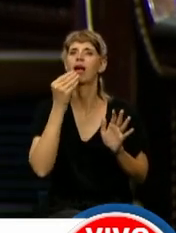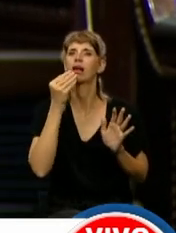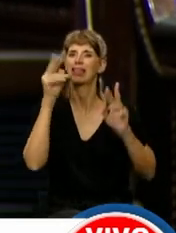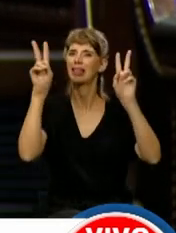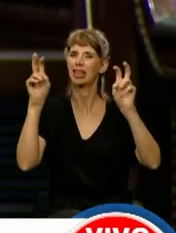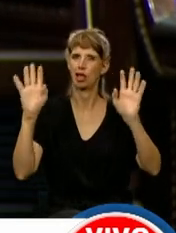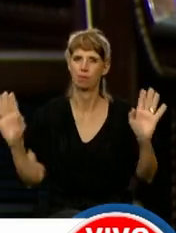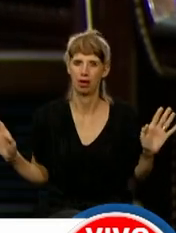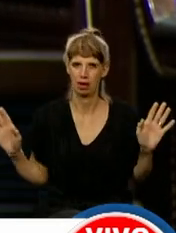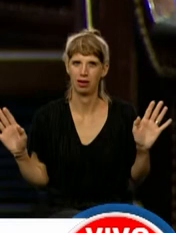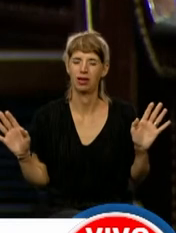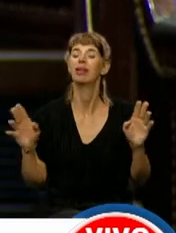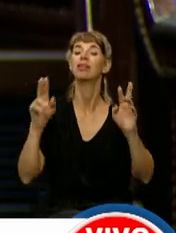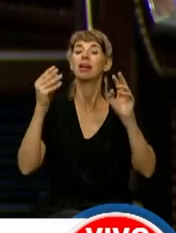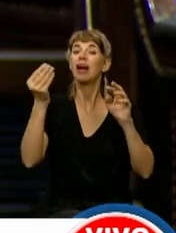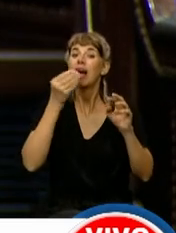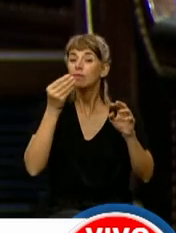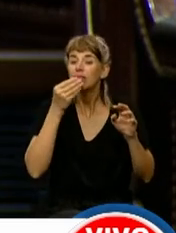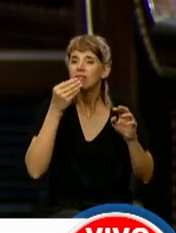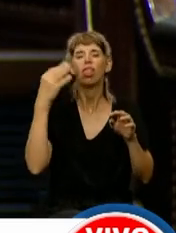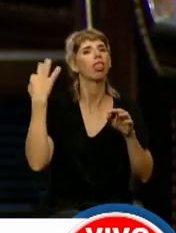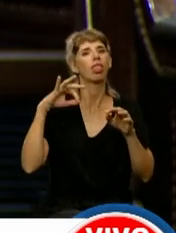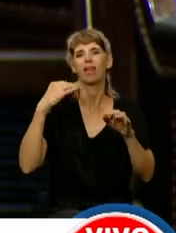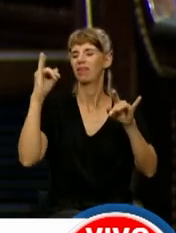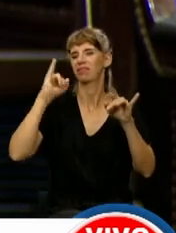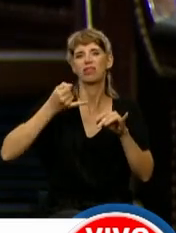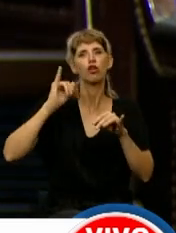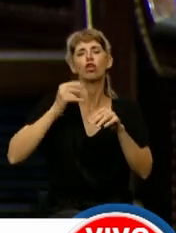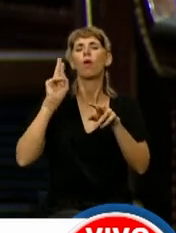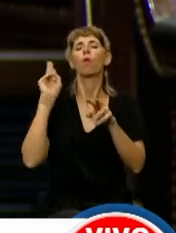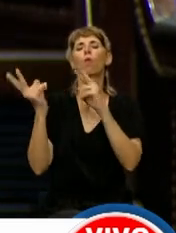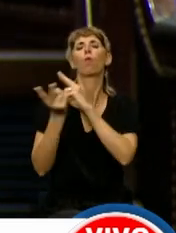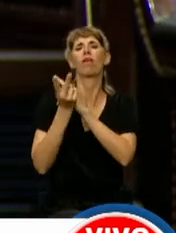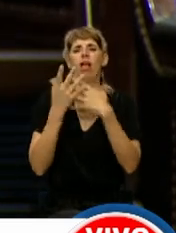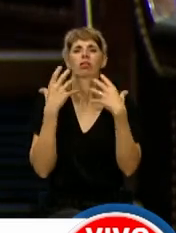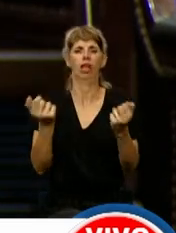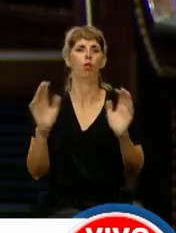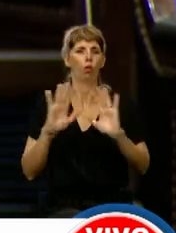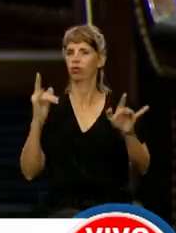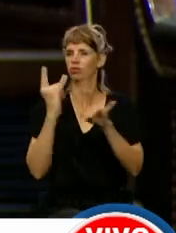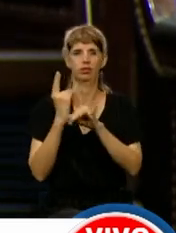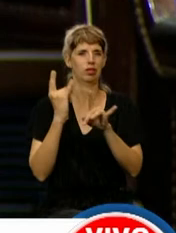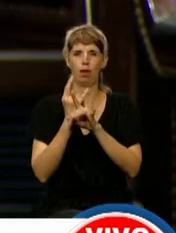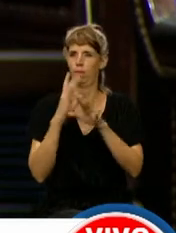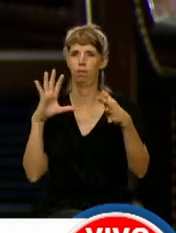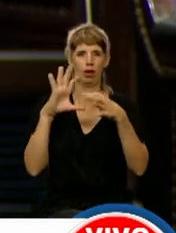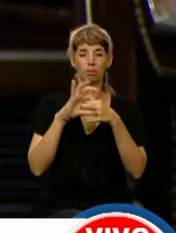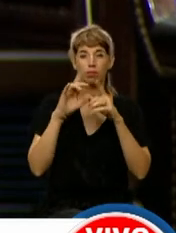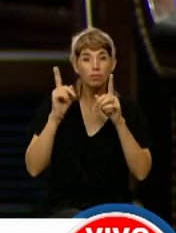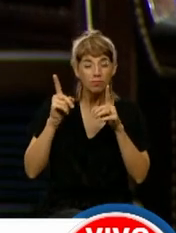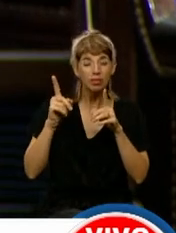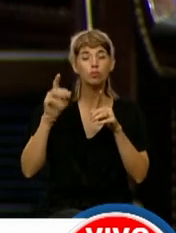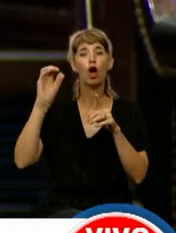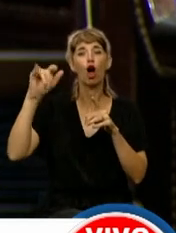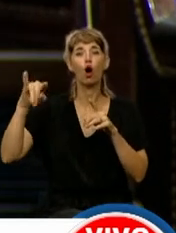que la alimentación sea saludable esto ya lo viene diciendo la fao de naciones unidas y tiene que ver con cómo se